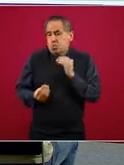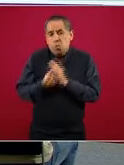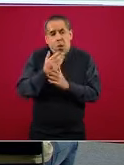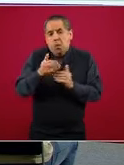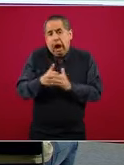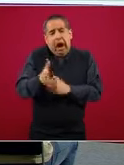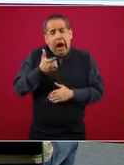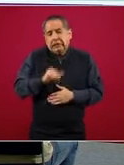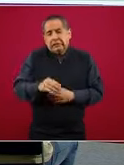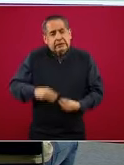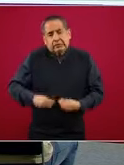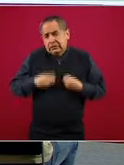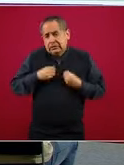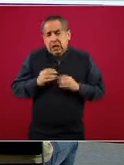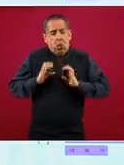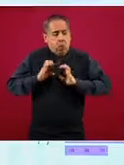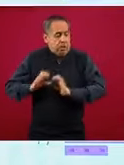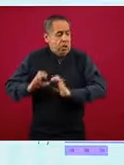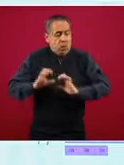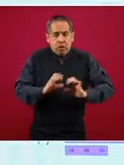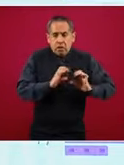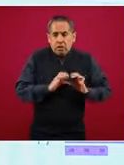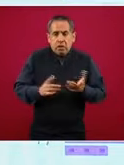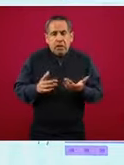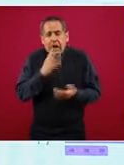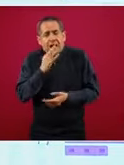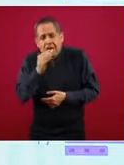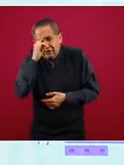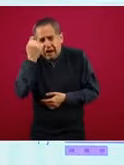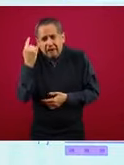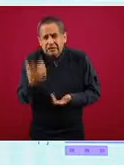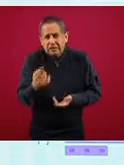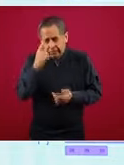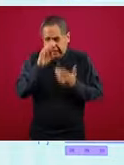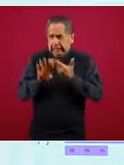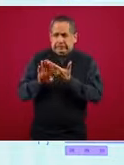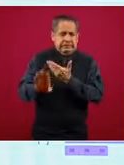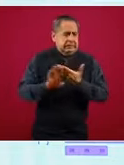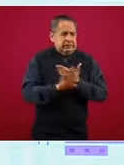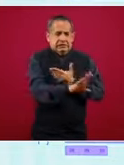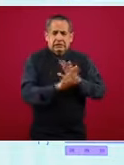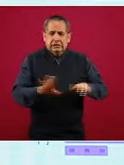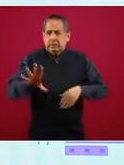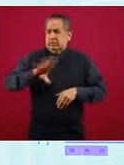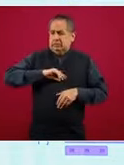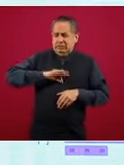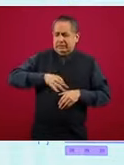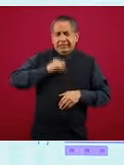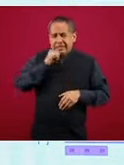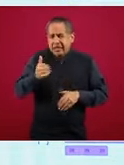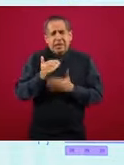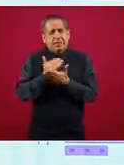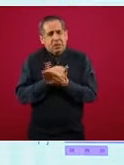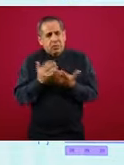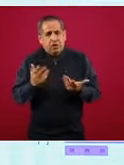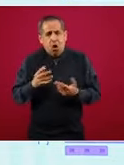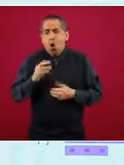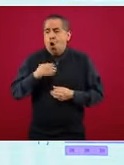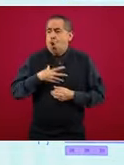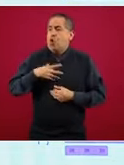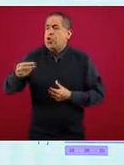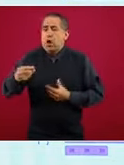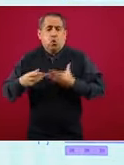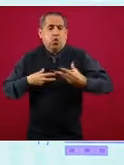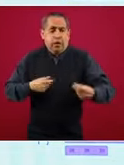cuidados indispensables, que son relativamente básicos, para lograr que no nos contagiemos y no contagiemos a